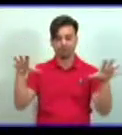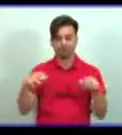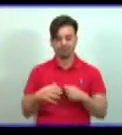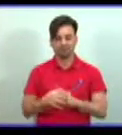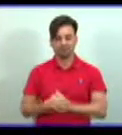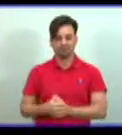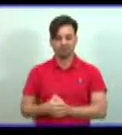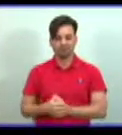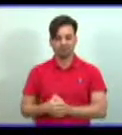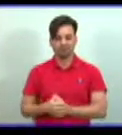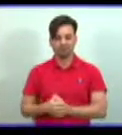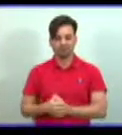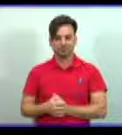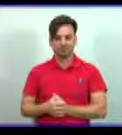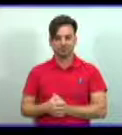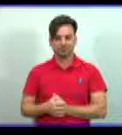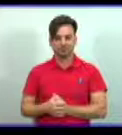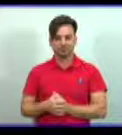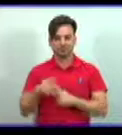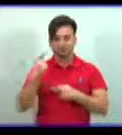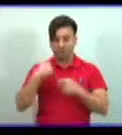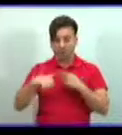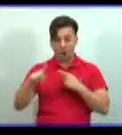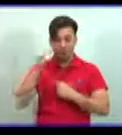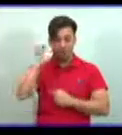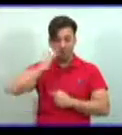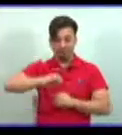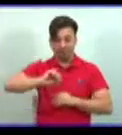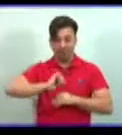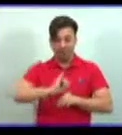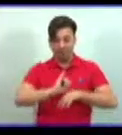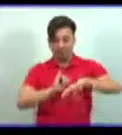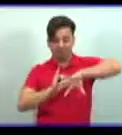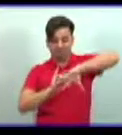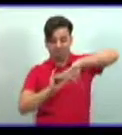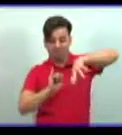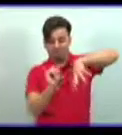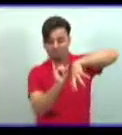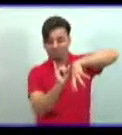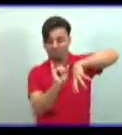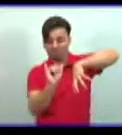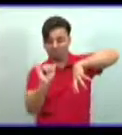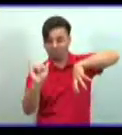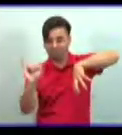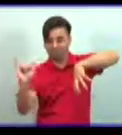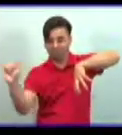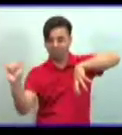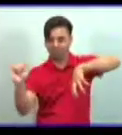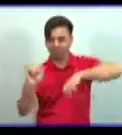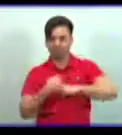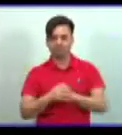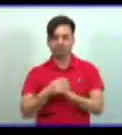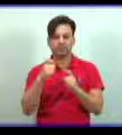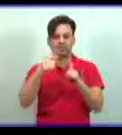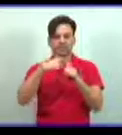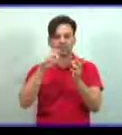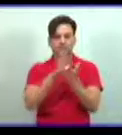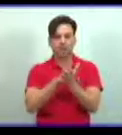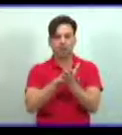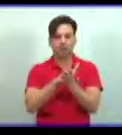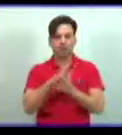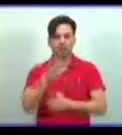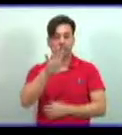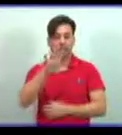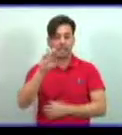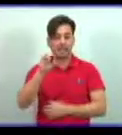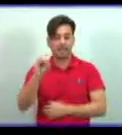La exosfera es la capa más alejada de la Tierra, situada entre los kilómetros 500 y 10.000 aproximadamente. La exosfera